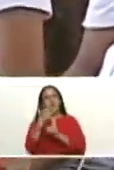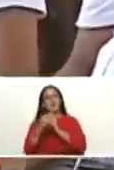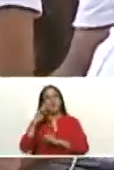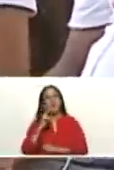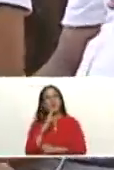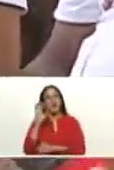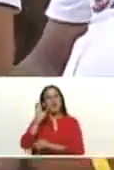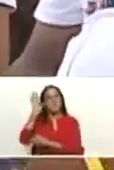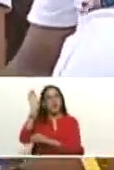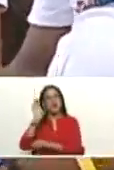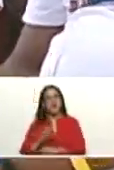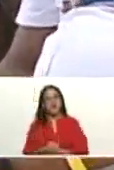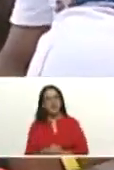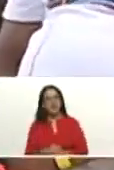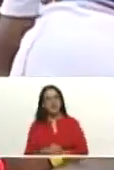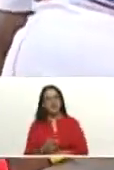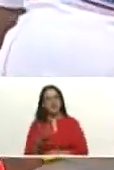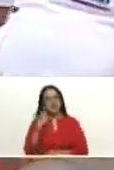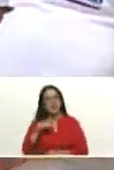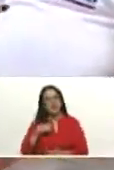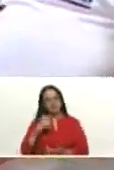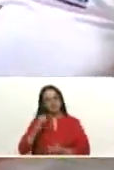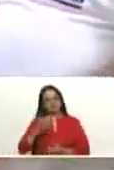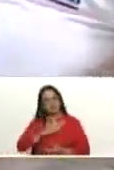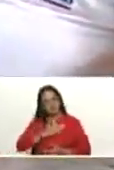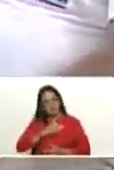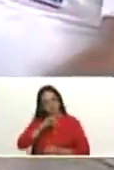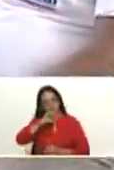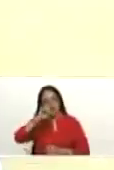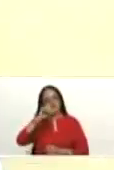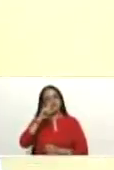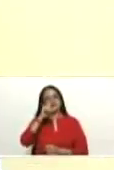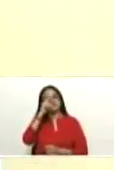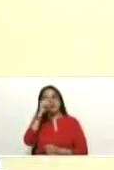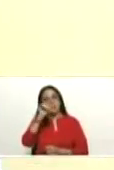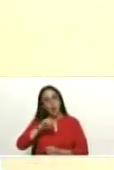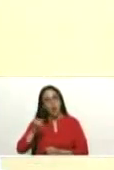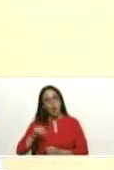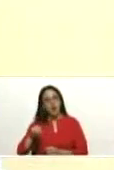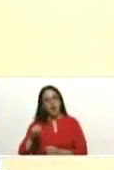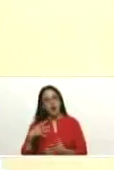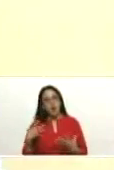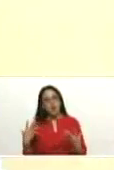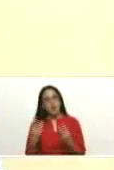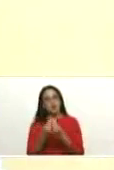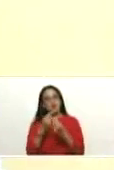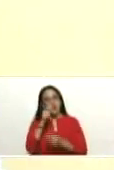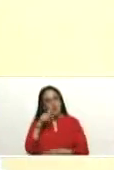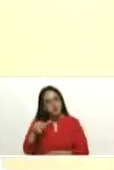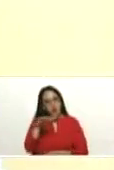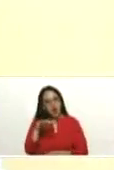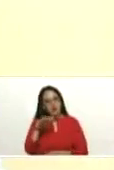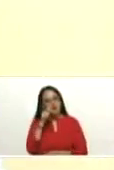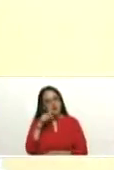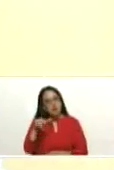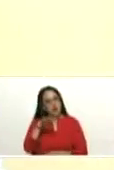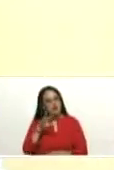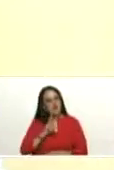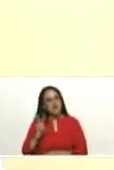bolivariano. Somos zamoristas, somos zamoranos, estamos con el pueblo